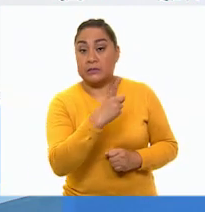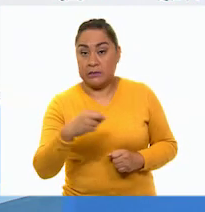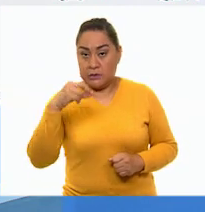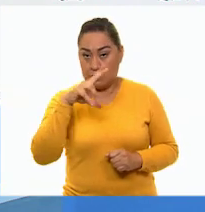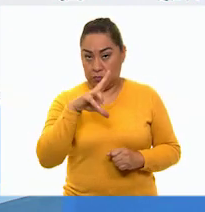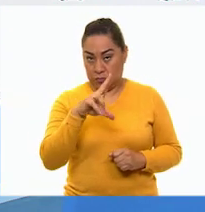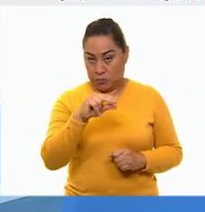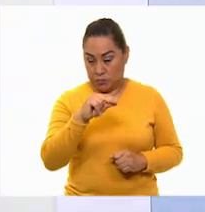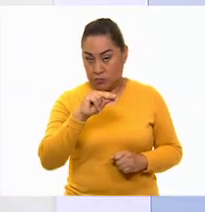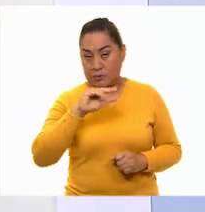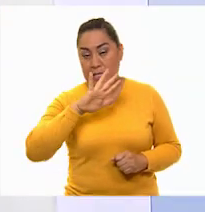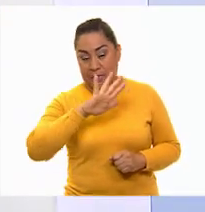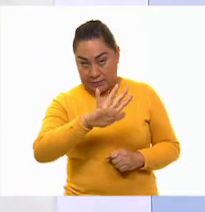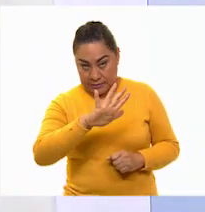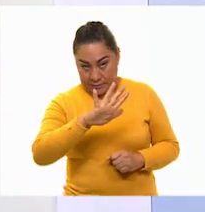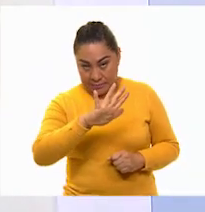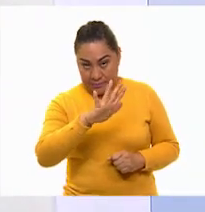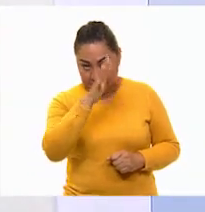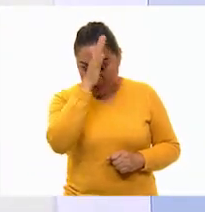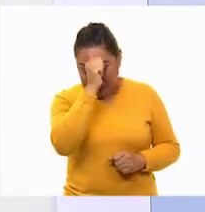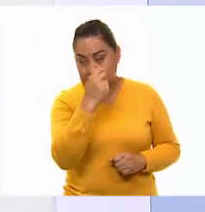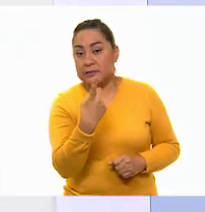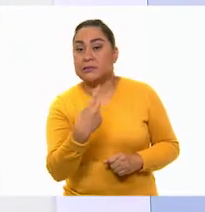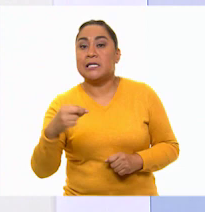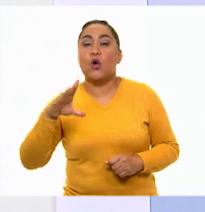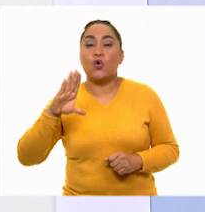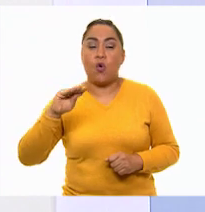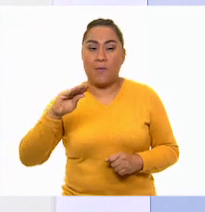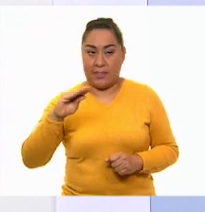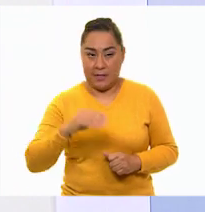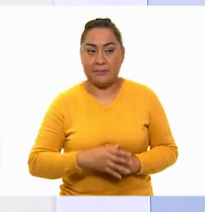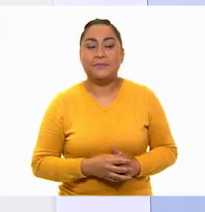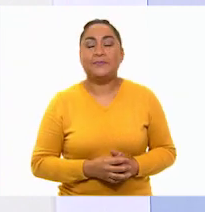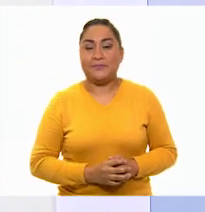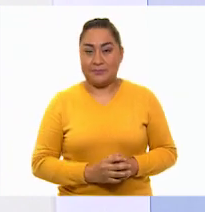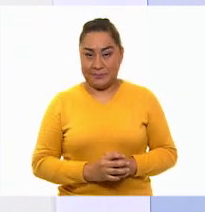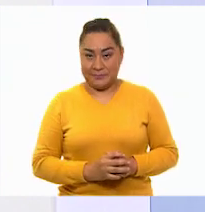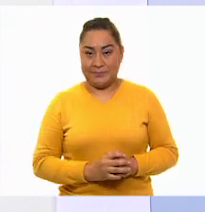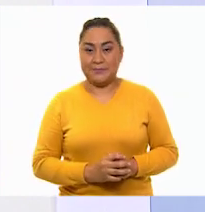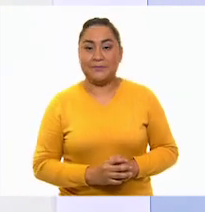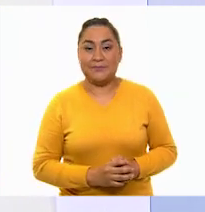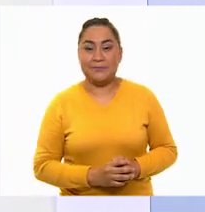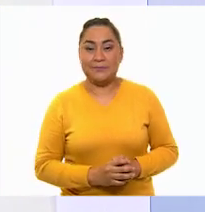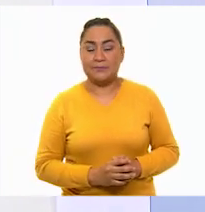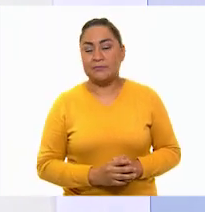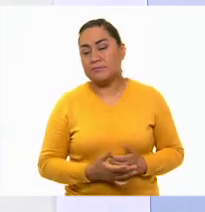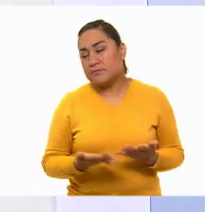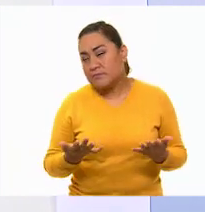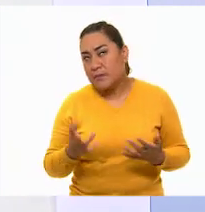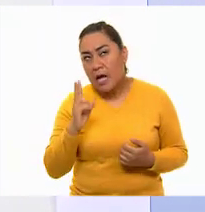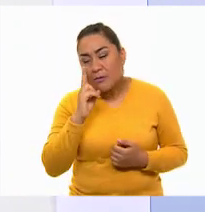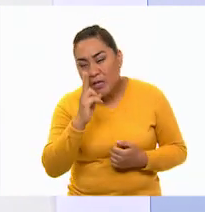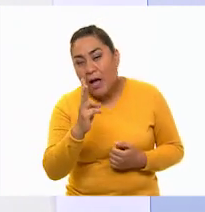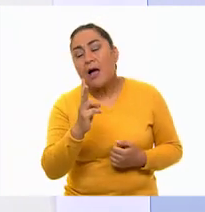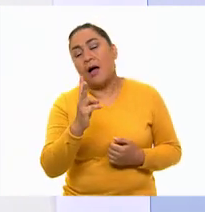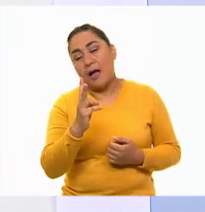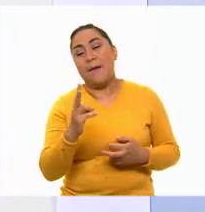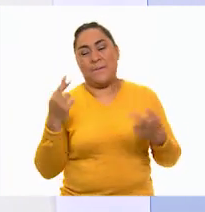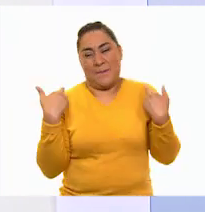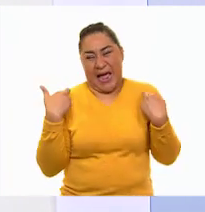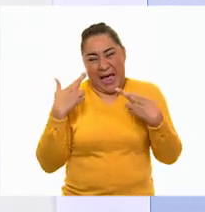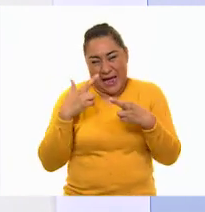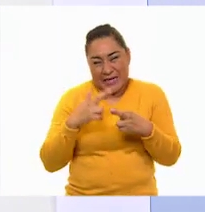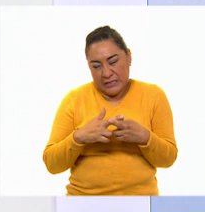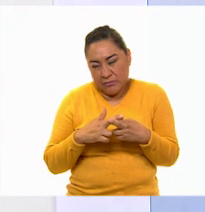185 y 190. Uh-huh. Uh-huh. Eso significa que los maestros de esa